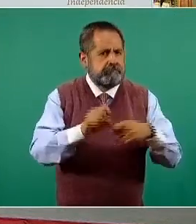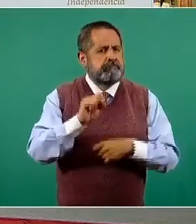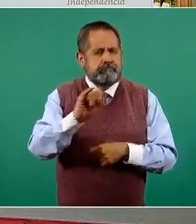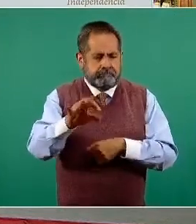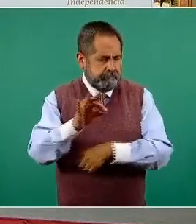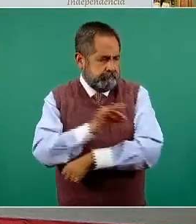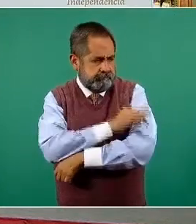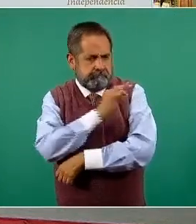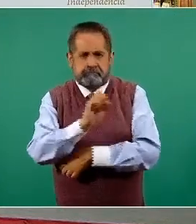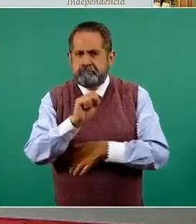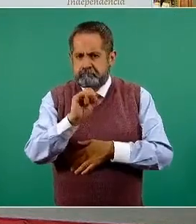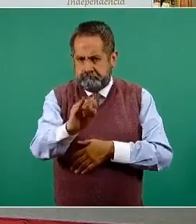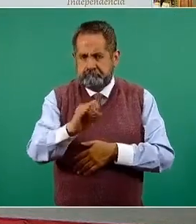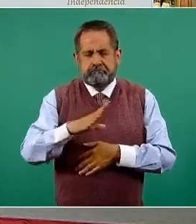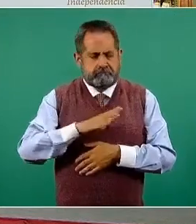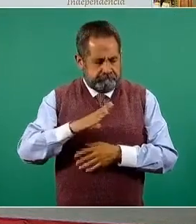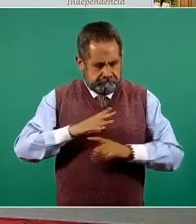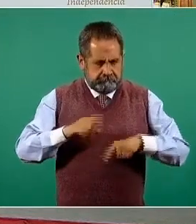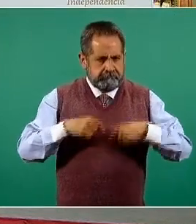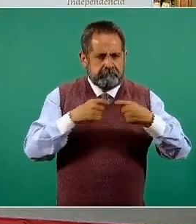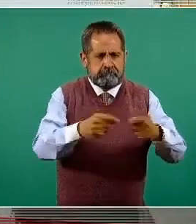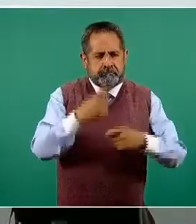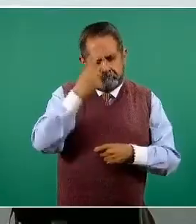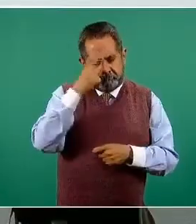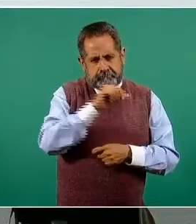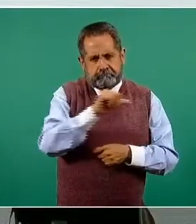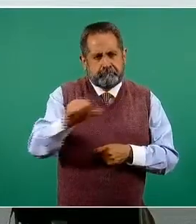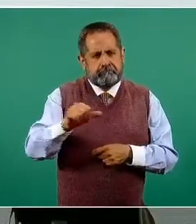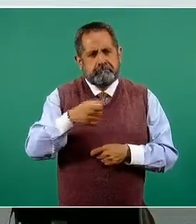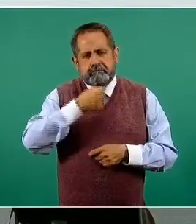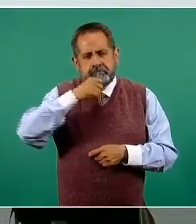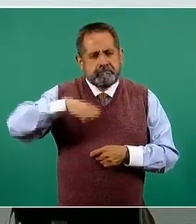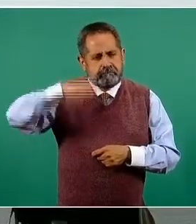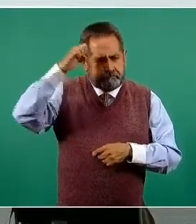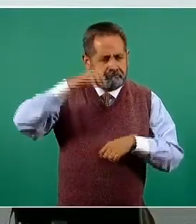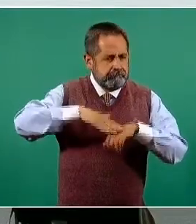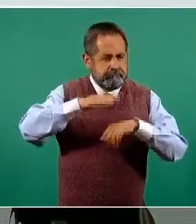su vacunación para protegerles contra el virus SARS-CoV-2.